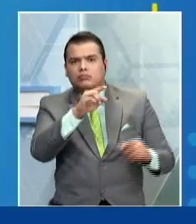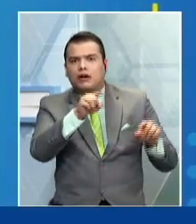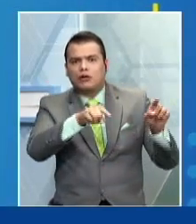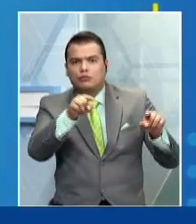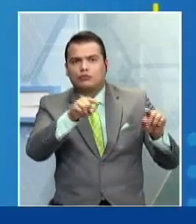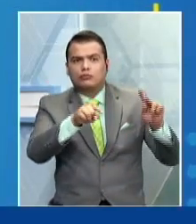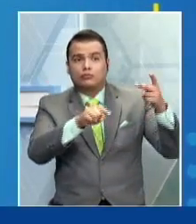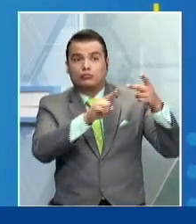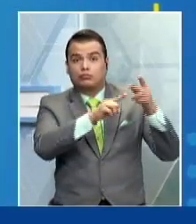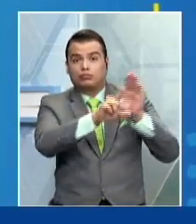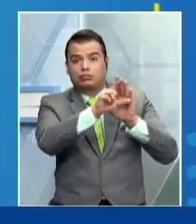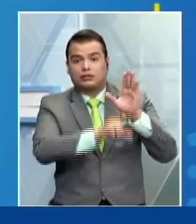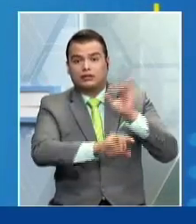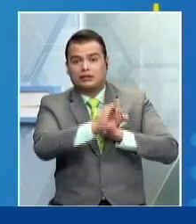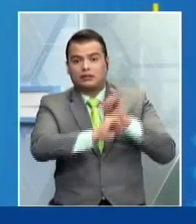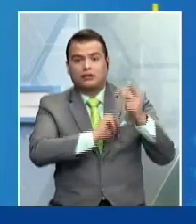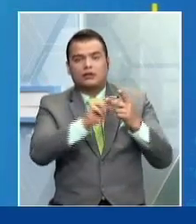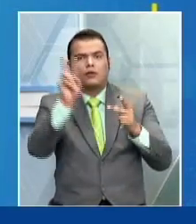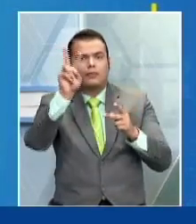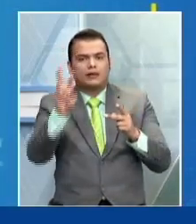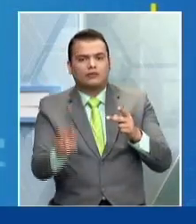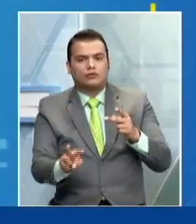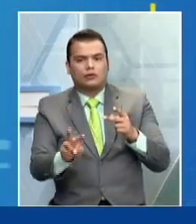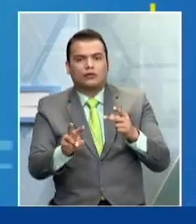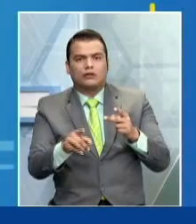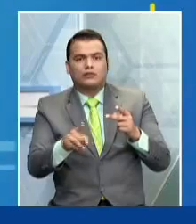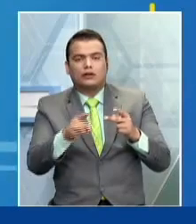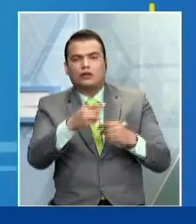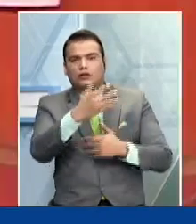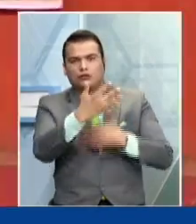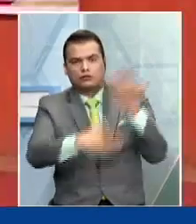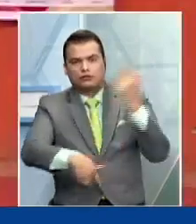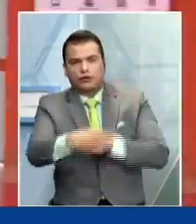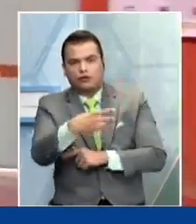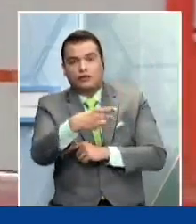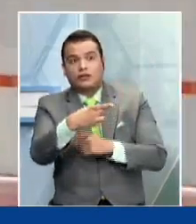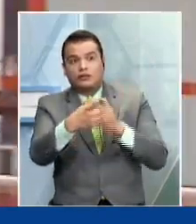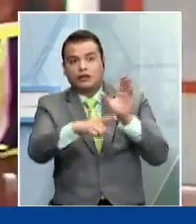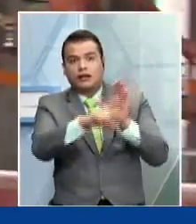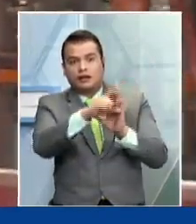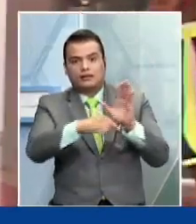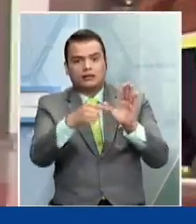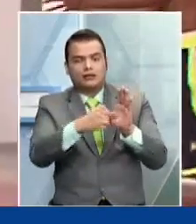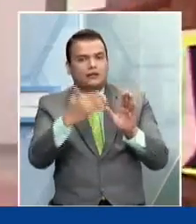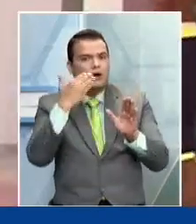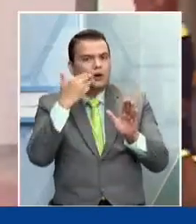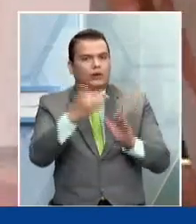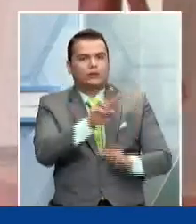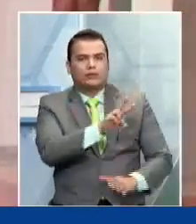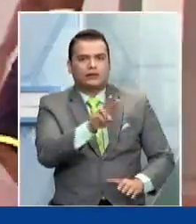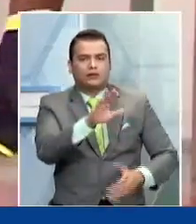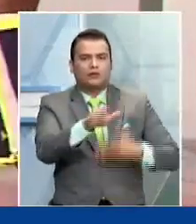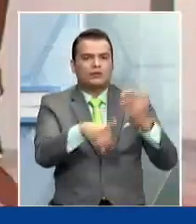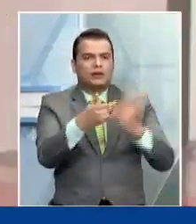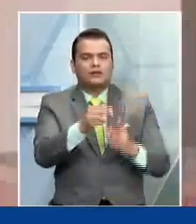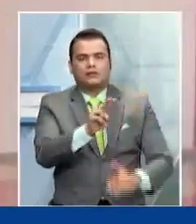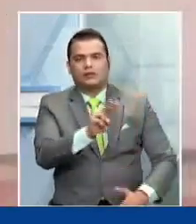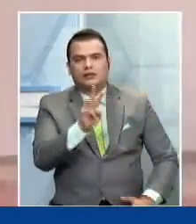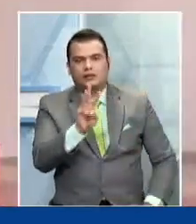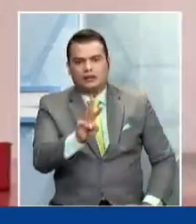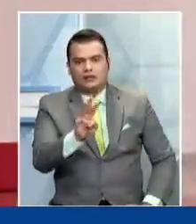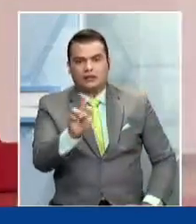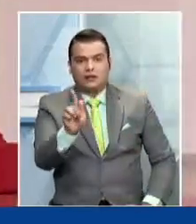mundo y Venezuela está rankeado número 12 en el mundo. La ventana será del 22 al 23 de febrero, fechas